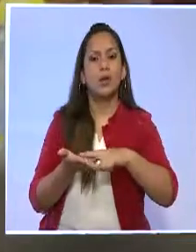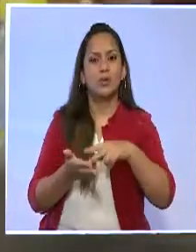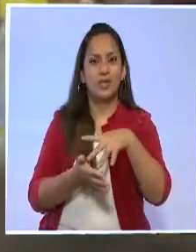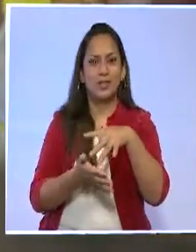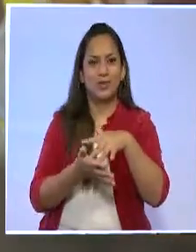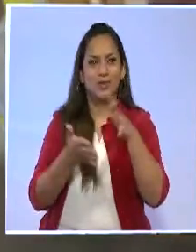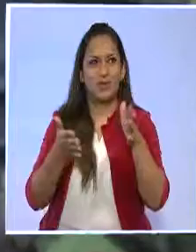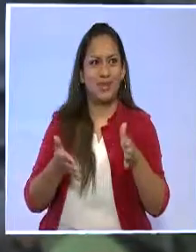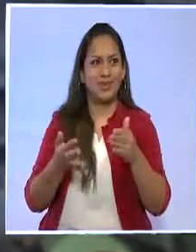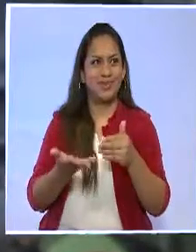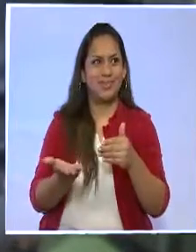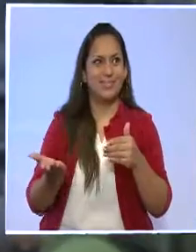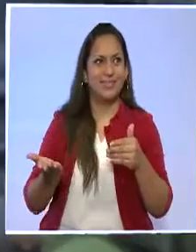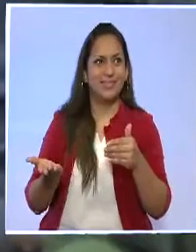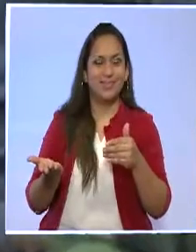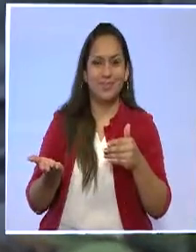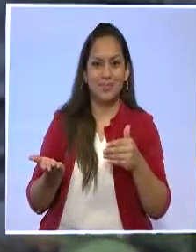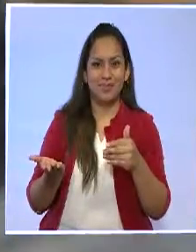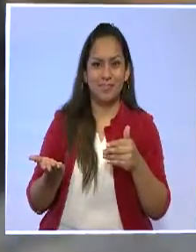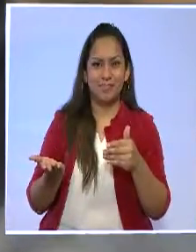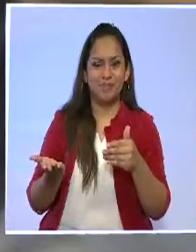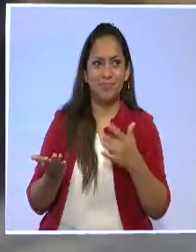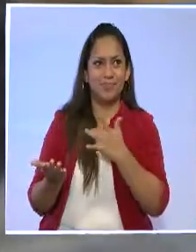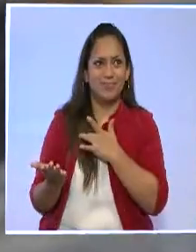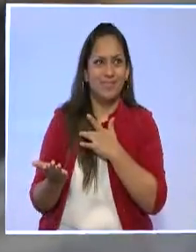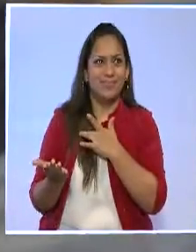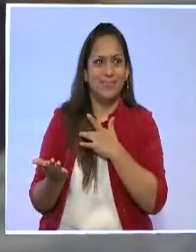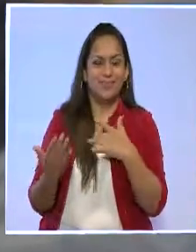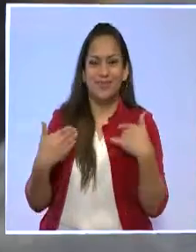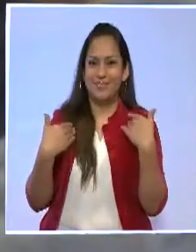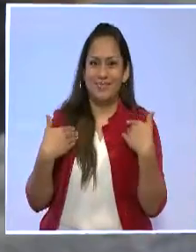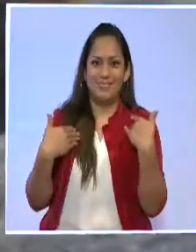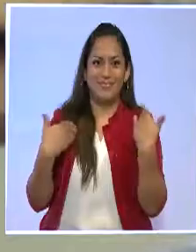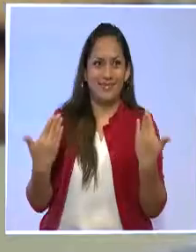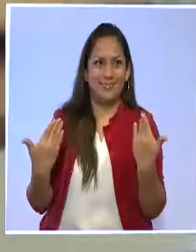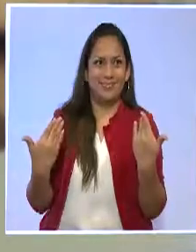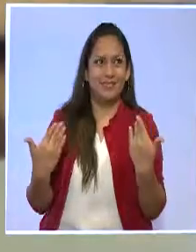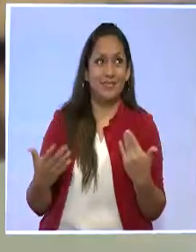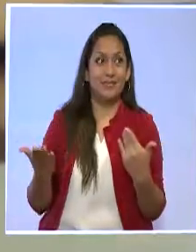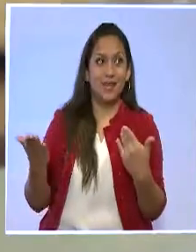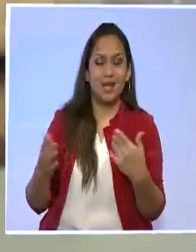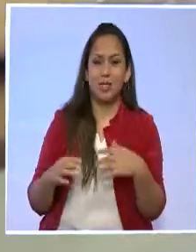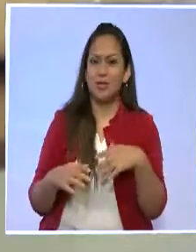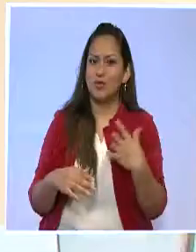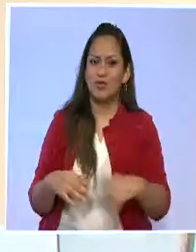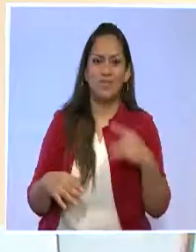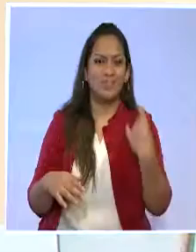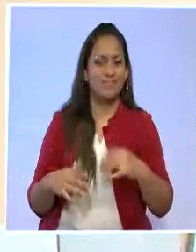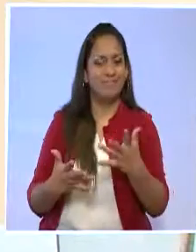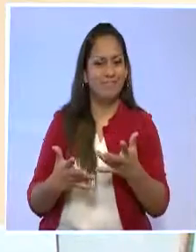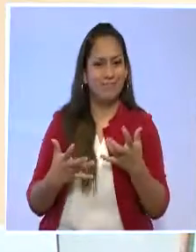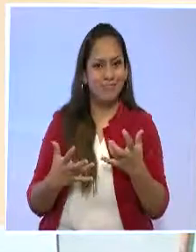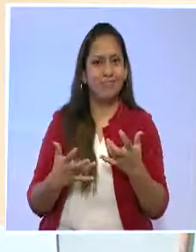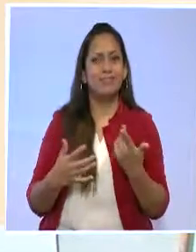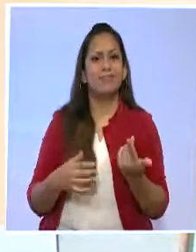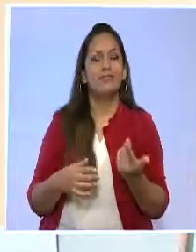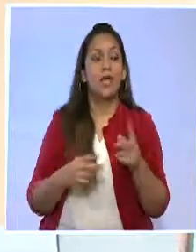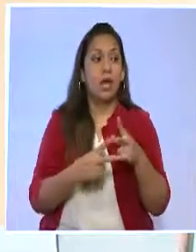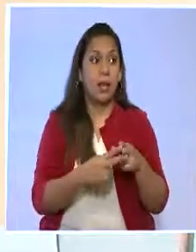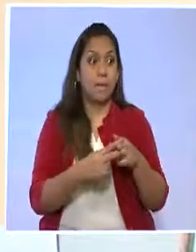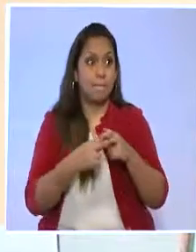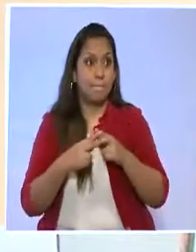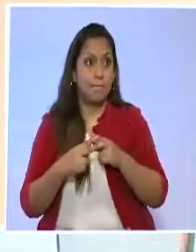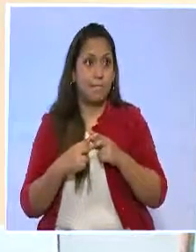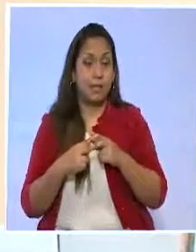con los que realmente me sentí muy contenta muy orgullosa porque ellos han hecho una apuesta especial a través de los créditos